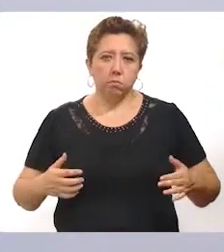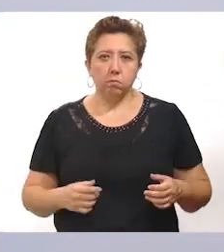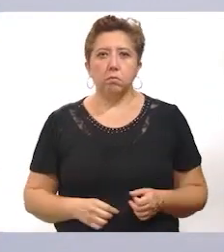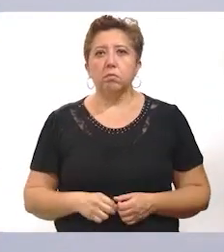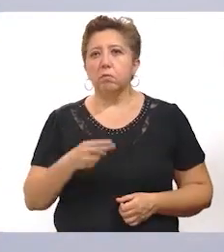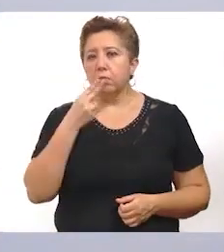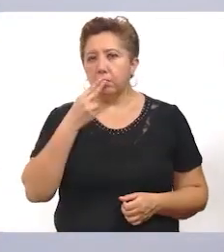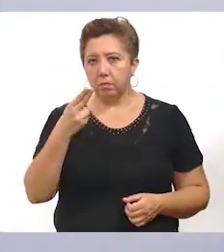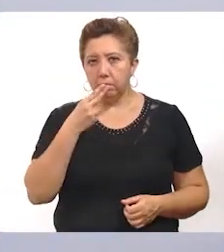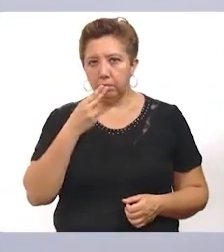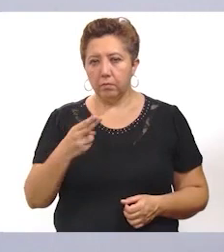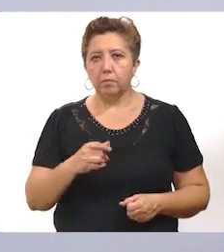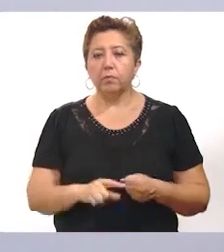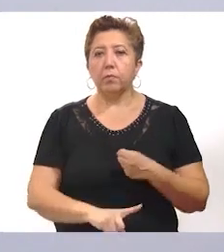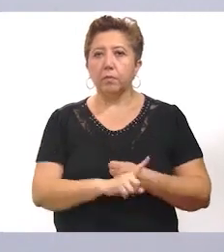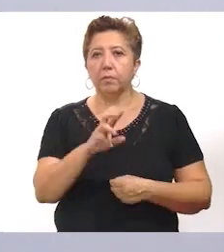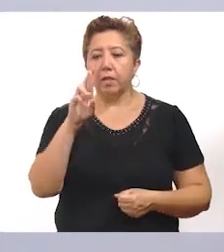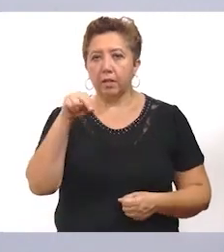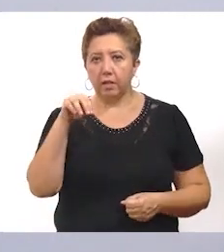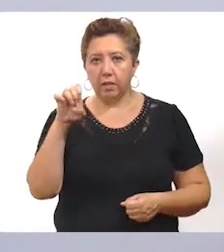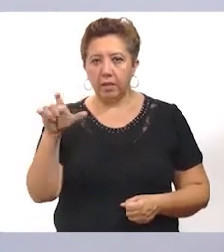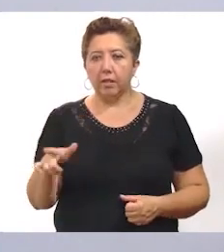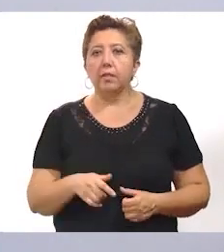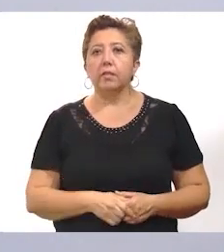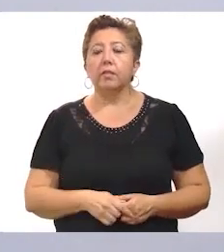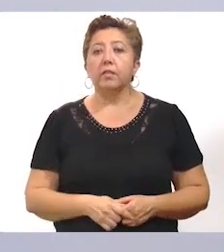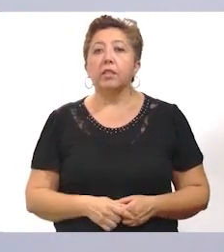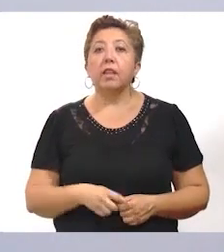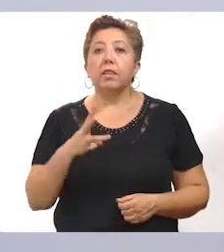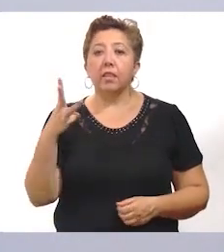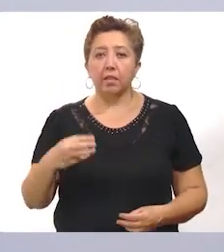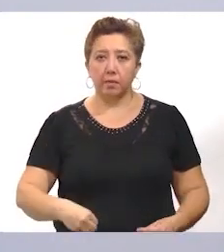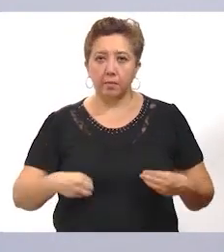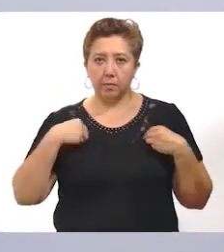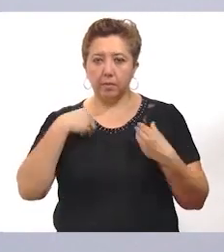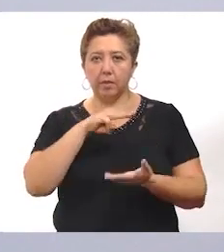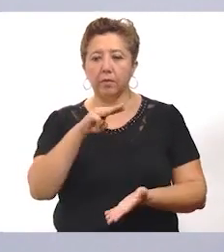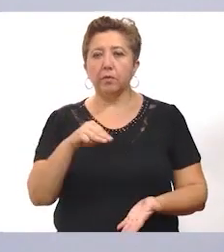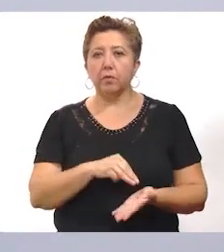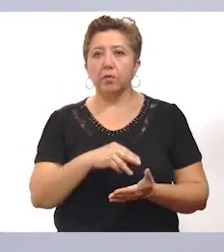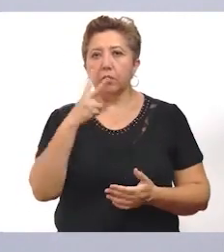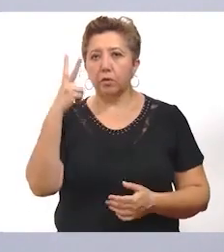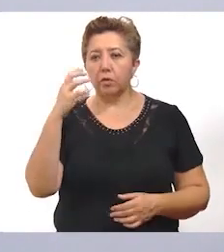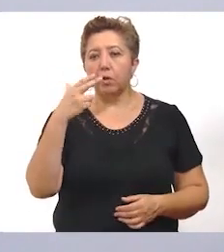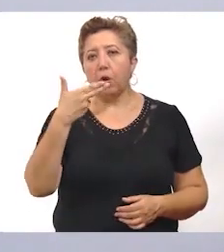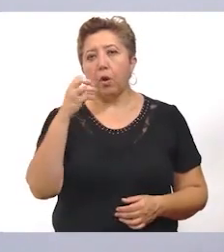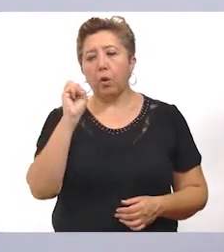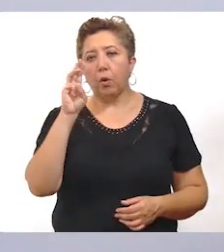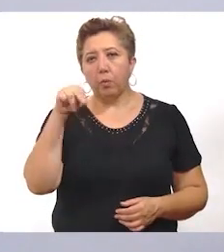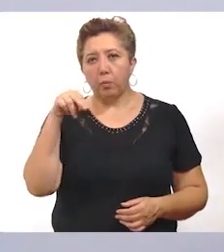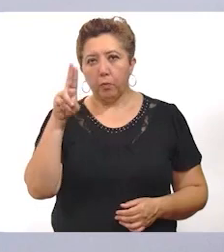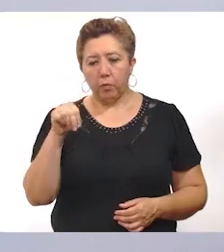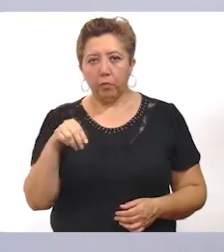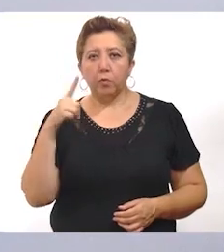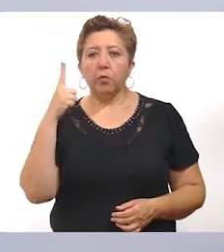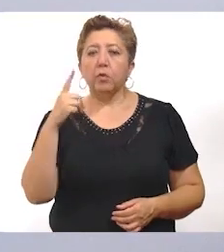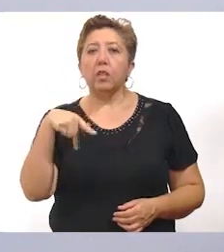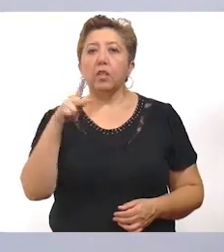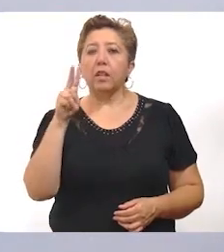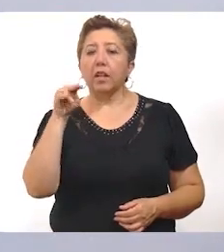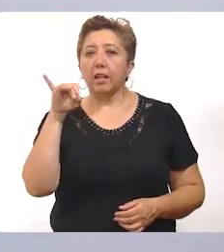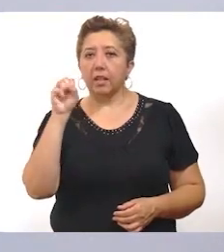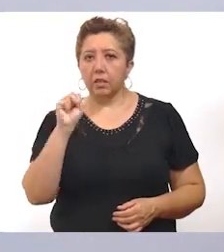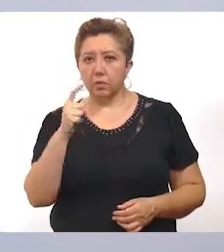obesidad, tabaquismo e insuficiencia renal crónica. 3 residían en Mérida, 2 en Jomún, 1 en